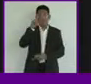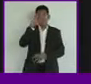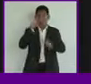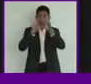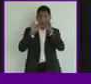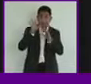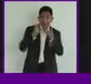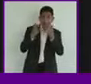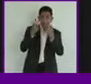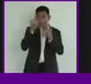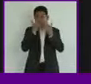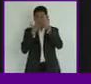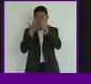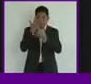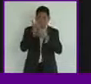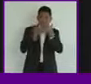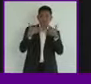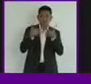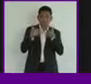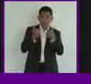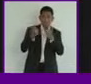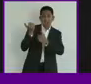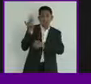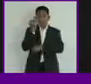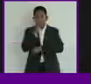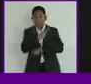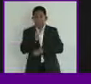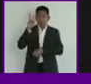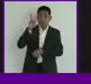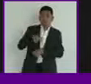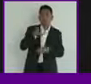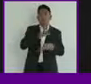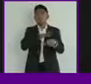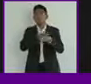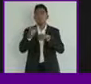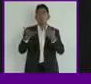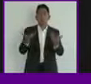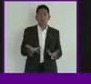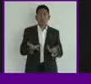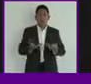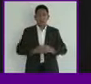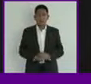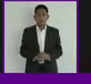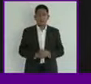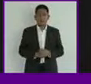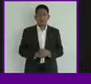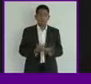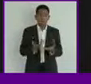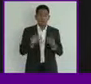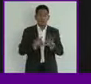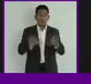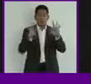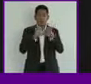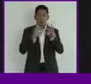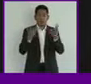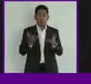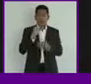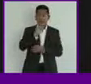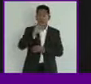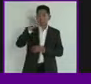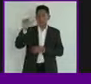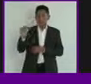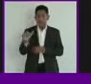tecnológicas. Pero resultó evidente el interés por las innovaciones científicas, como la realidad virtual y la inteligencia